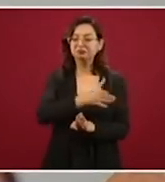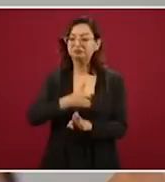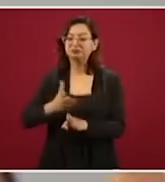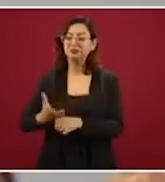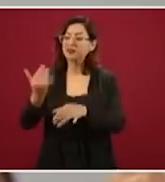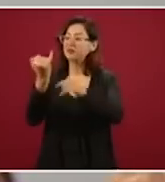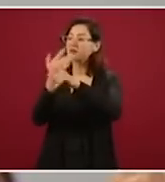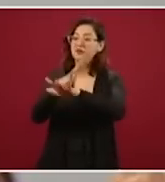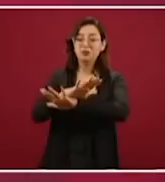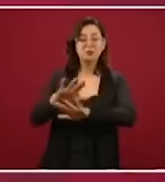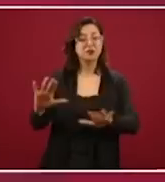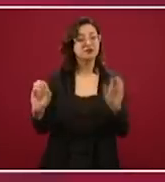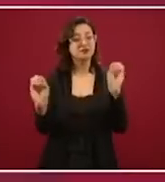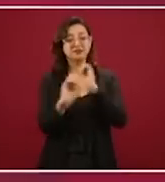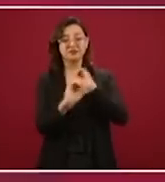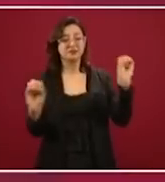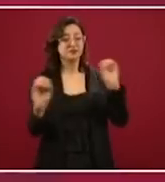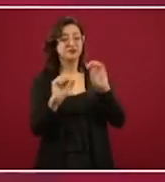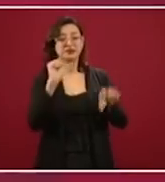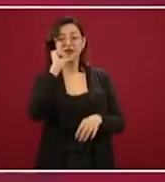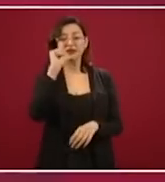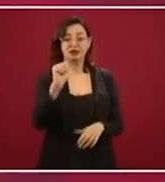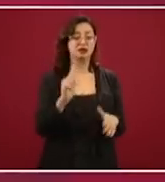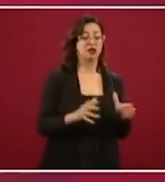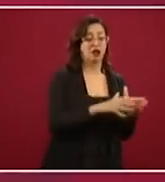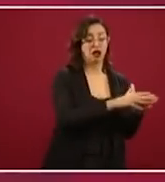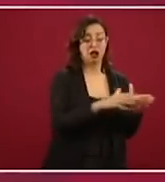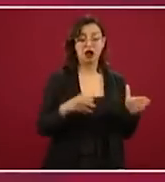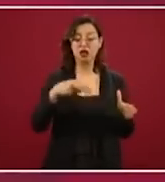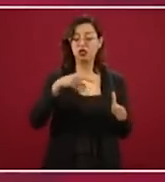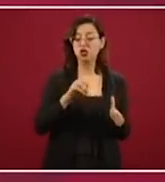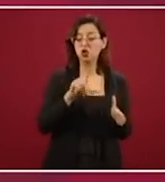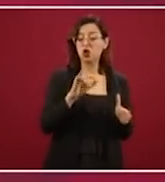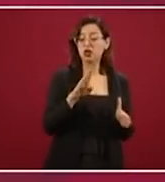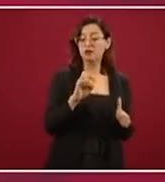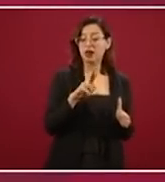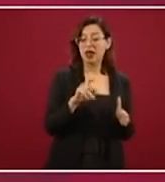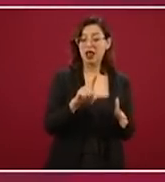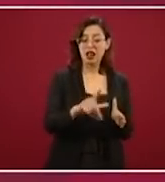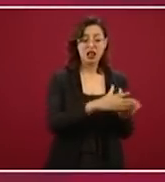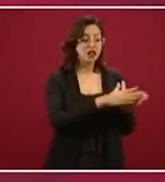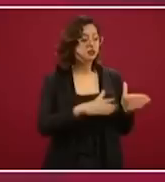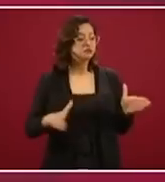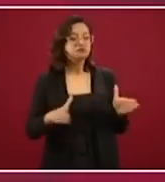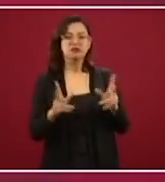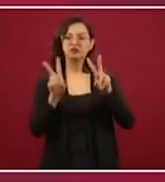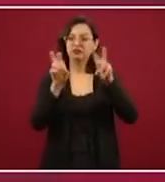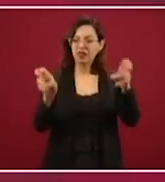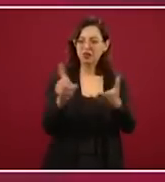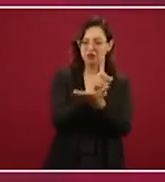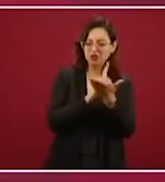en los tiempos del neoliberalismo, no se abordaron estos temas.